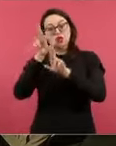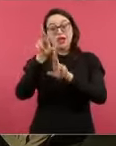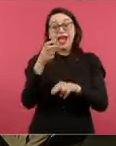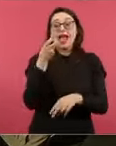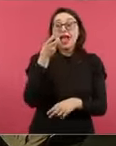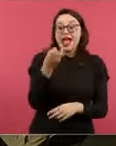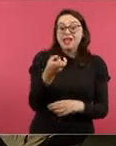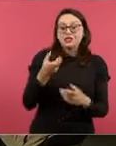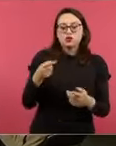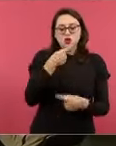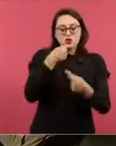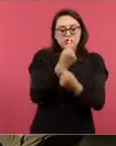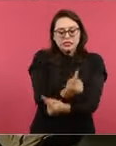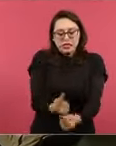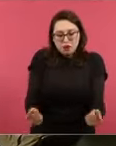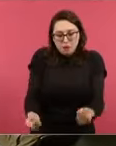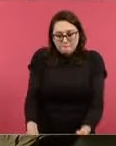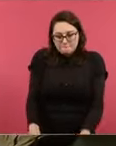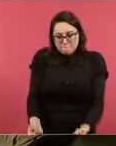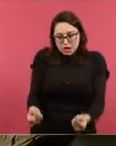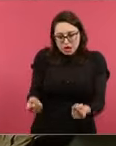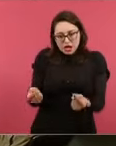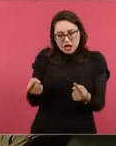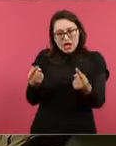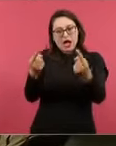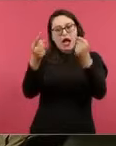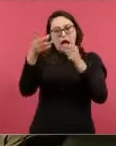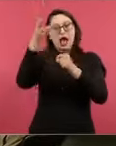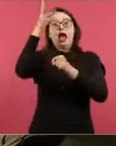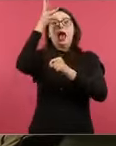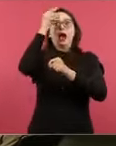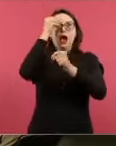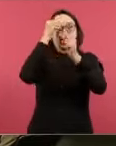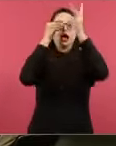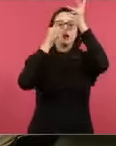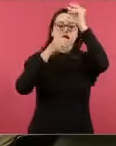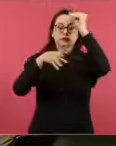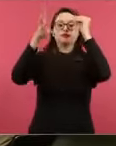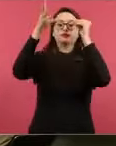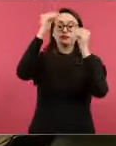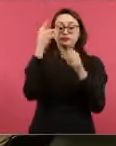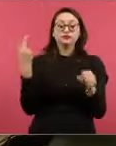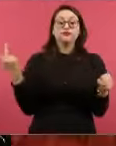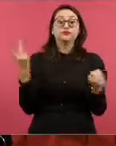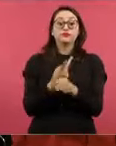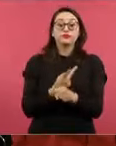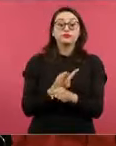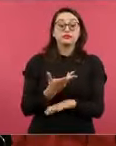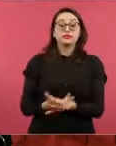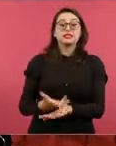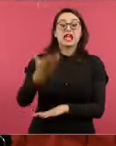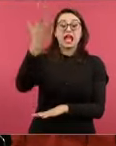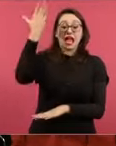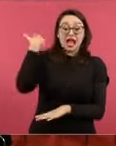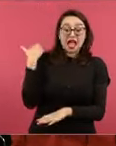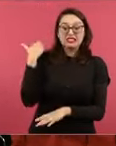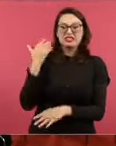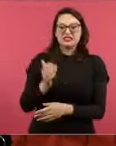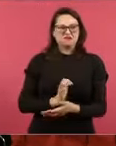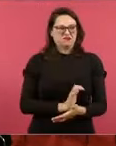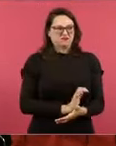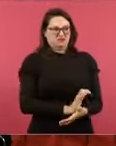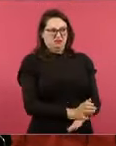todo un proceso en donde efectivamente tan había una cultura de la discriminación